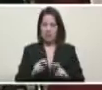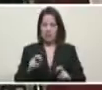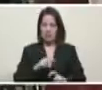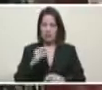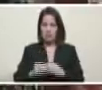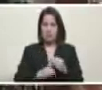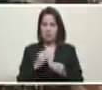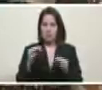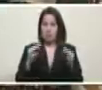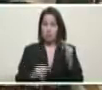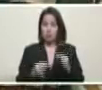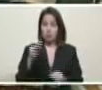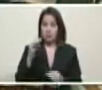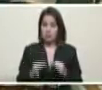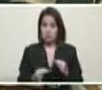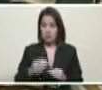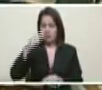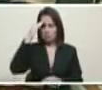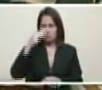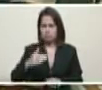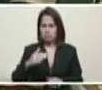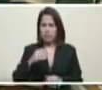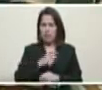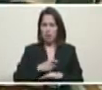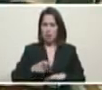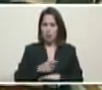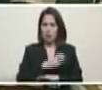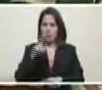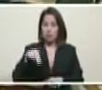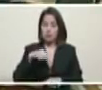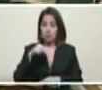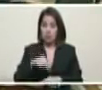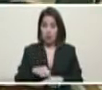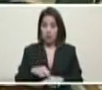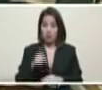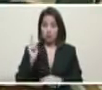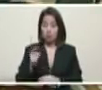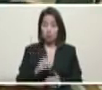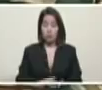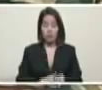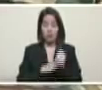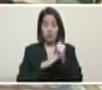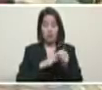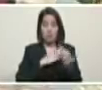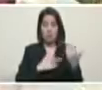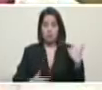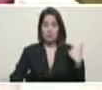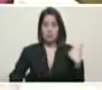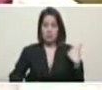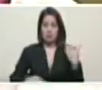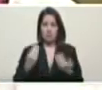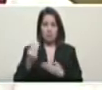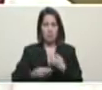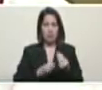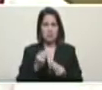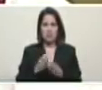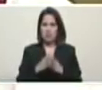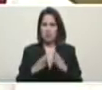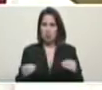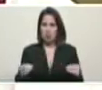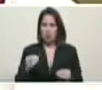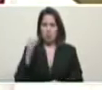La Fuerza Armada, el gobierno nacional que usted dirige, mi comandante jefe, va a tomar todas las acciones para que se haga